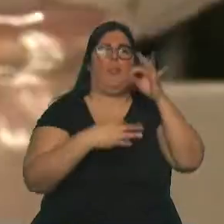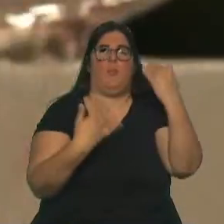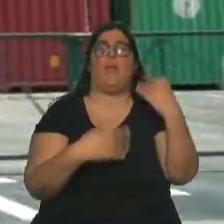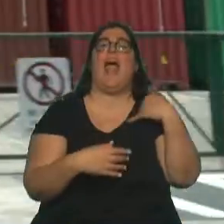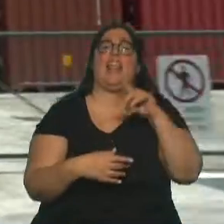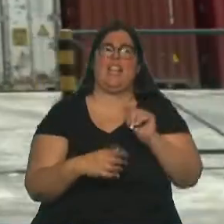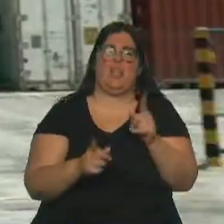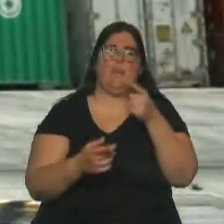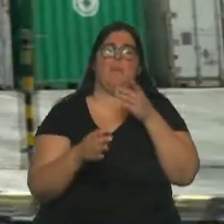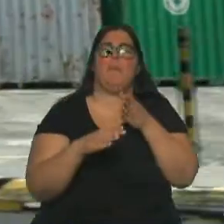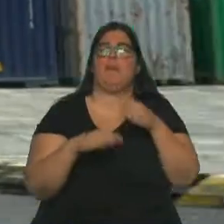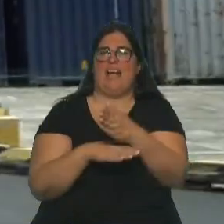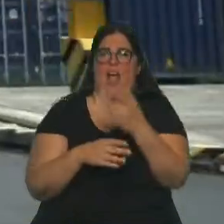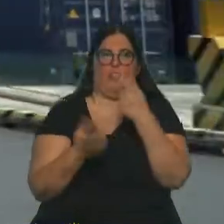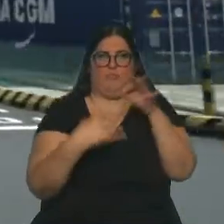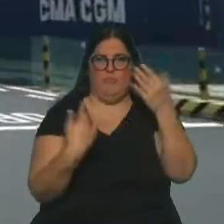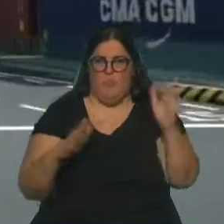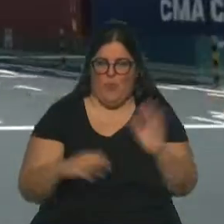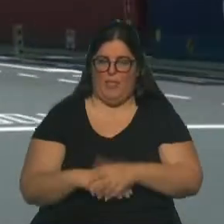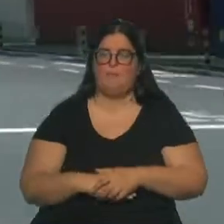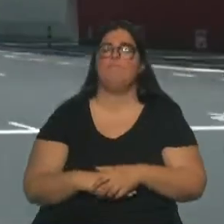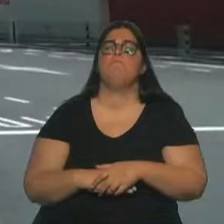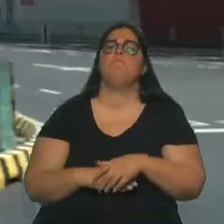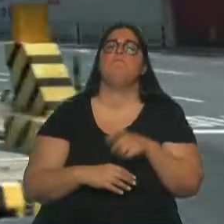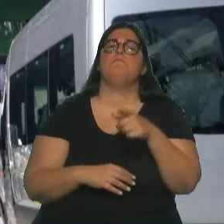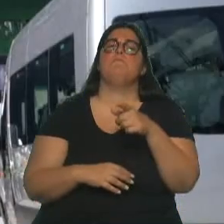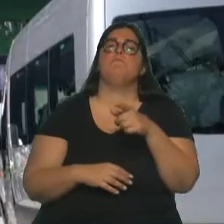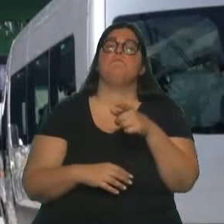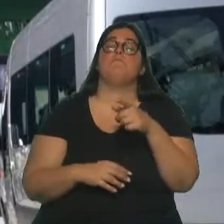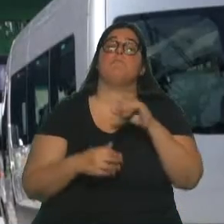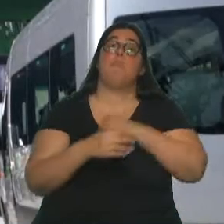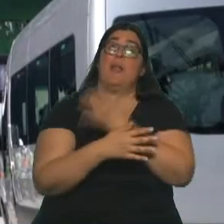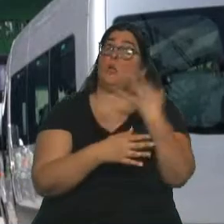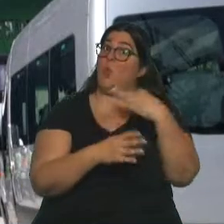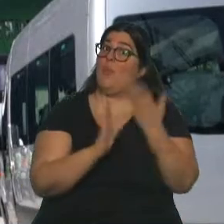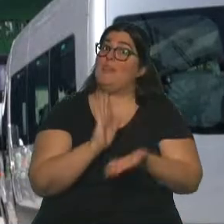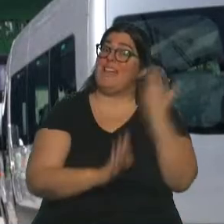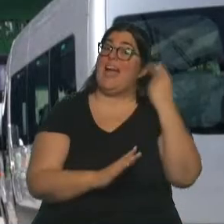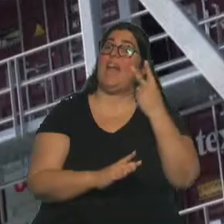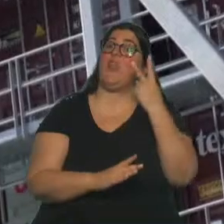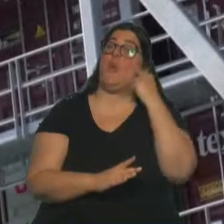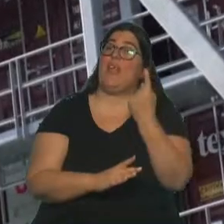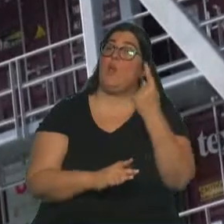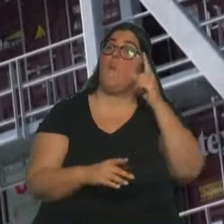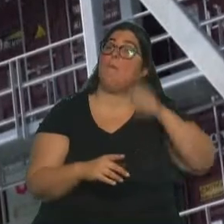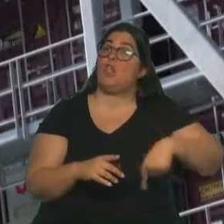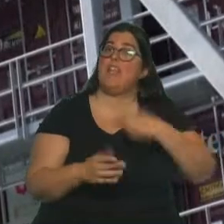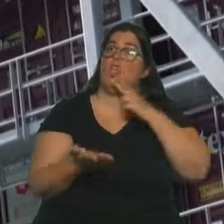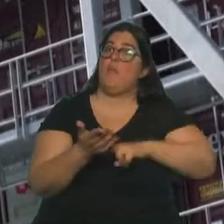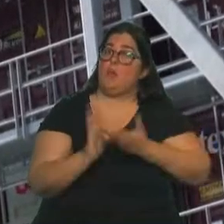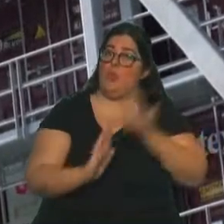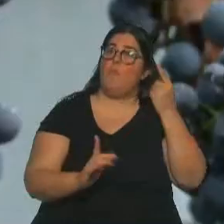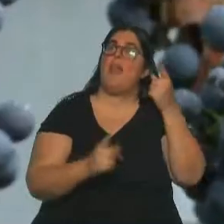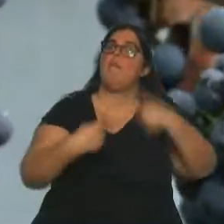pescados. De manera simétrica, el Mercosur debía comprometerse a remover un 91% de sus barreras arancelarias para